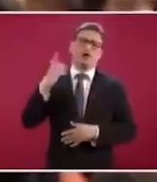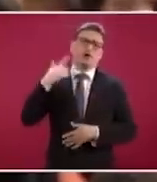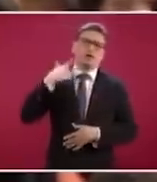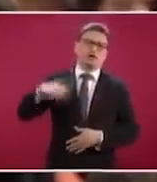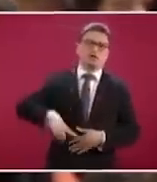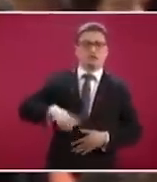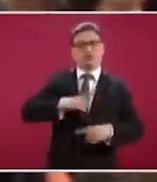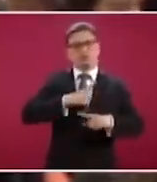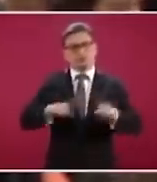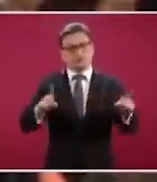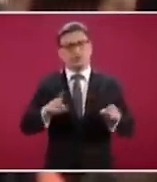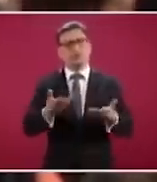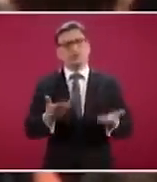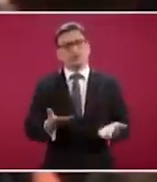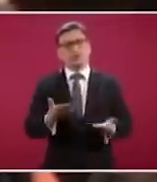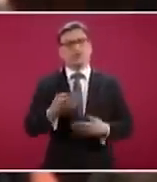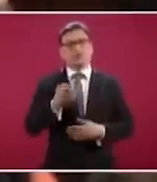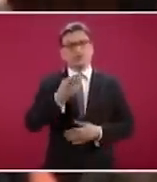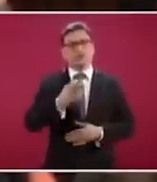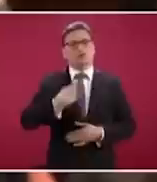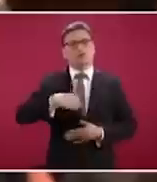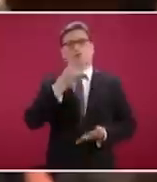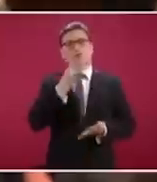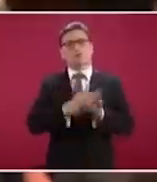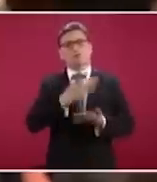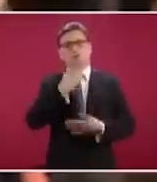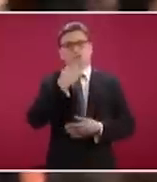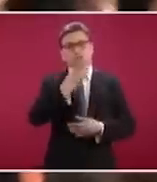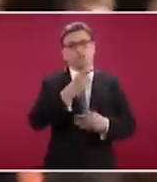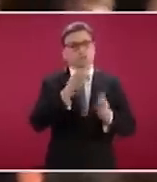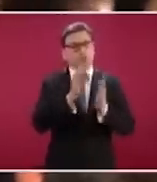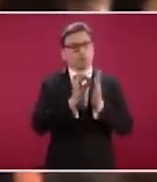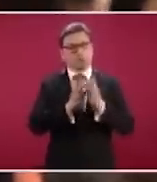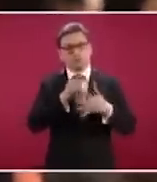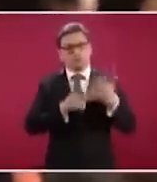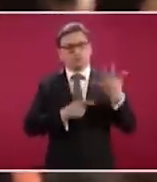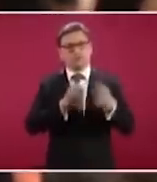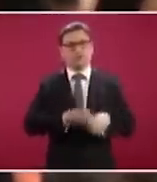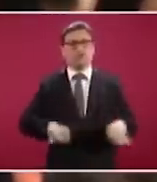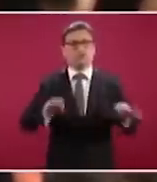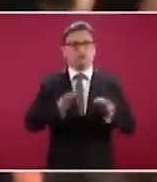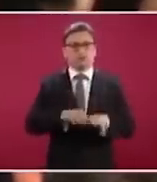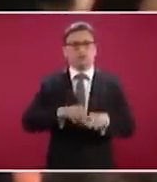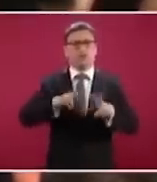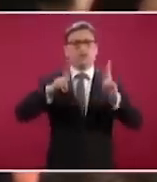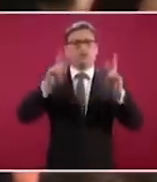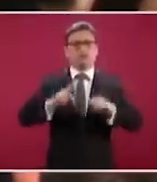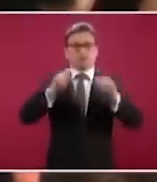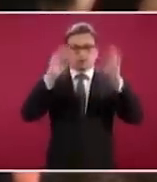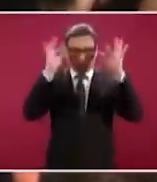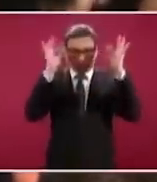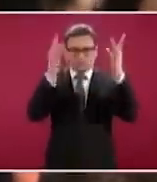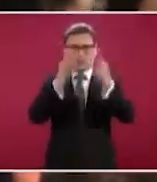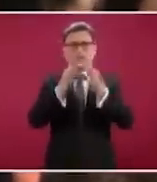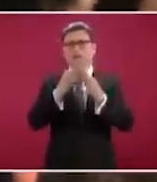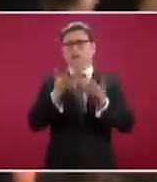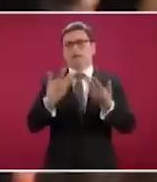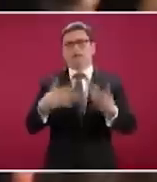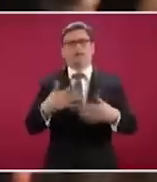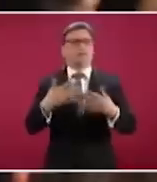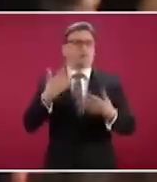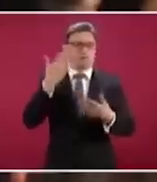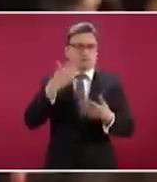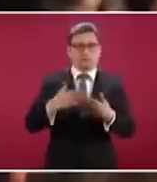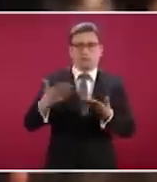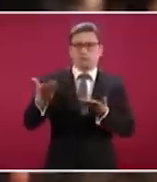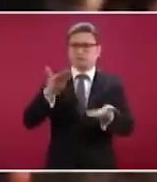antes. En ese sentido, nada más quiero decir unos puntos muy importantes. En materia de aduana es muy asimétrica